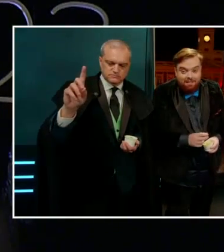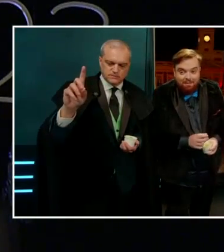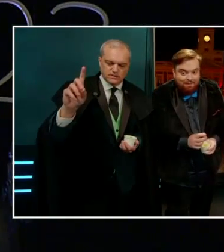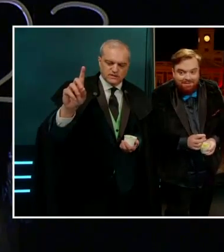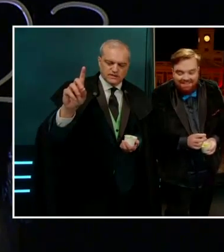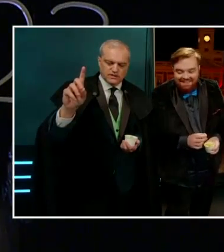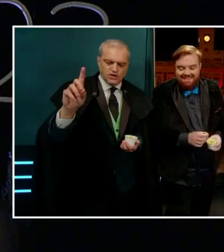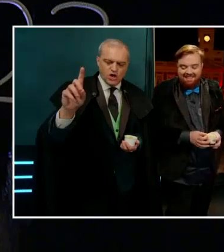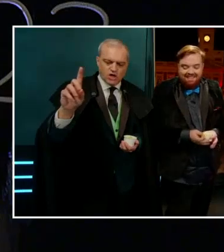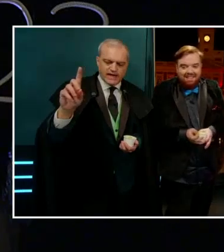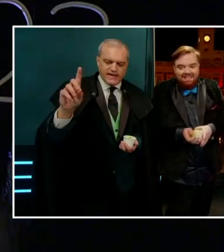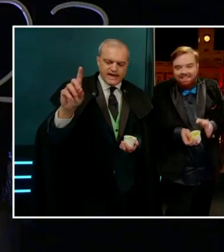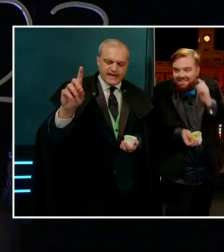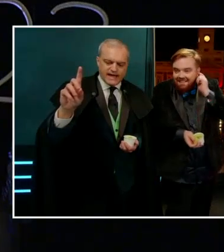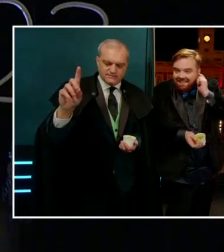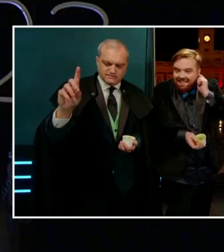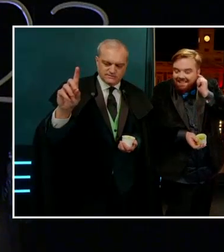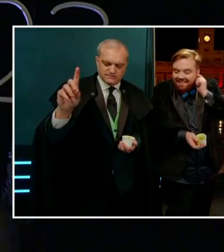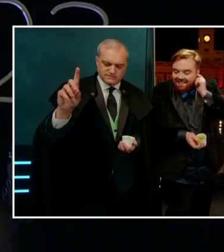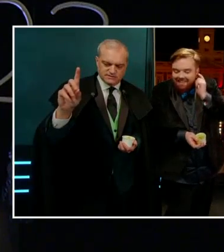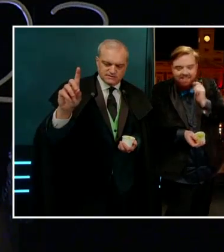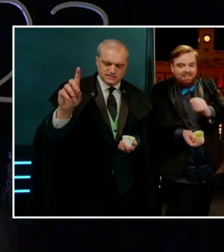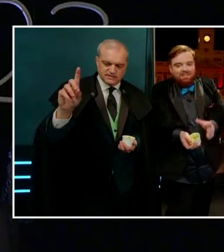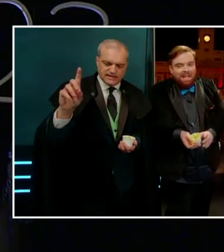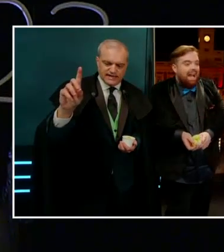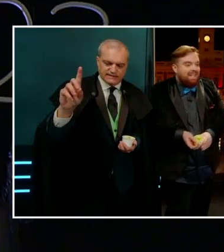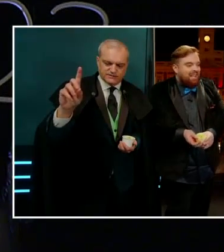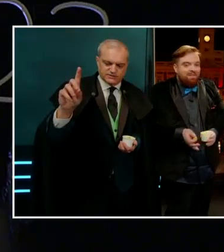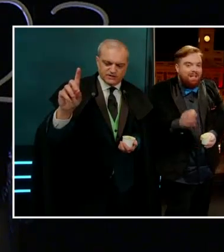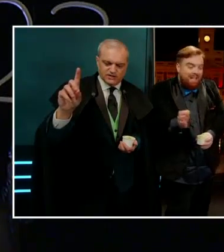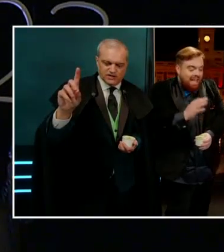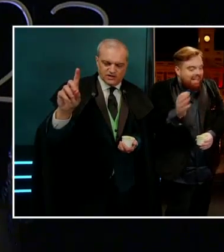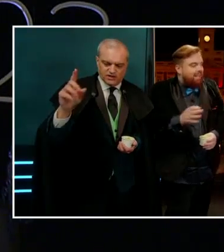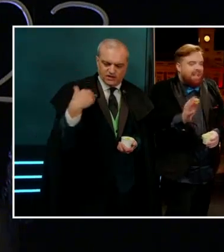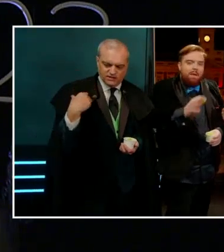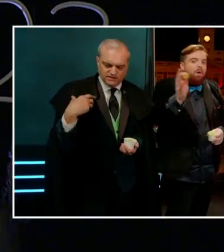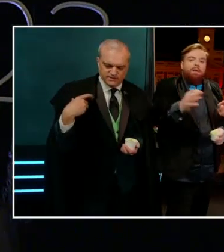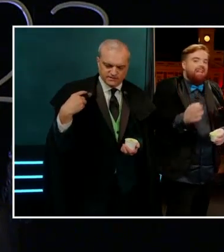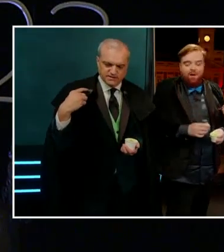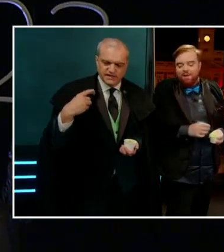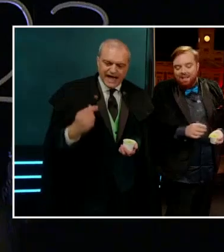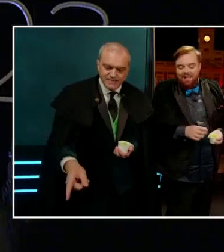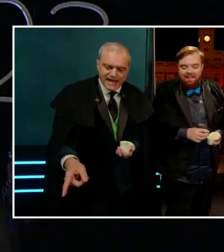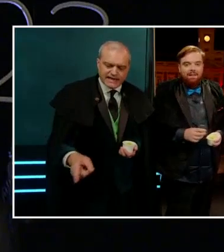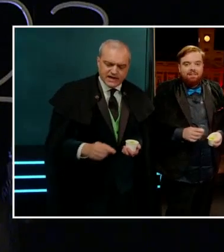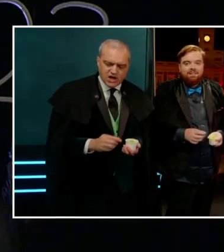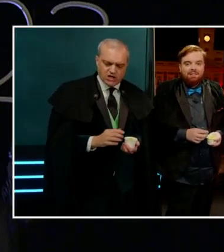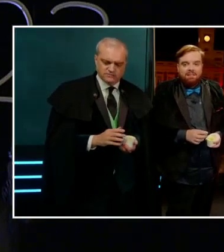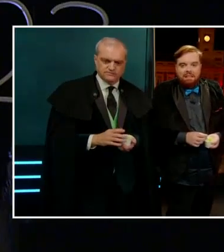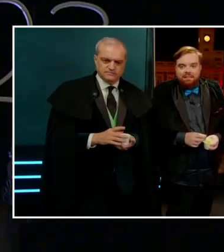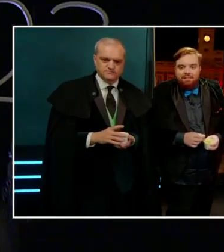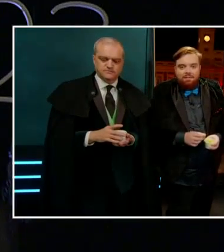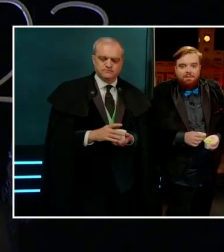el diestro. Agur, no adiós, queda nada. Kupay, 22. Qué ganas de que se vaya. Ya. Es muy pesado. Puerta, puerta. ¡Ahí baja